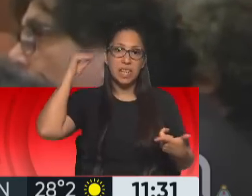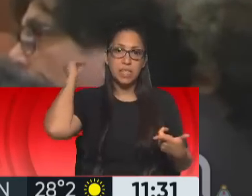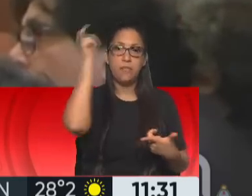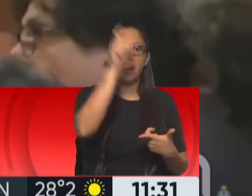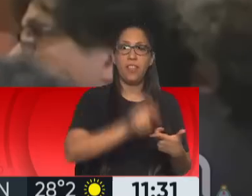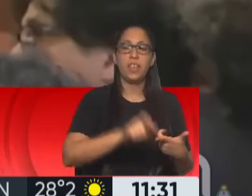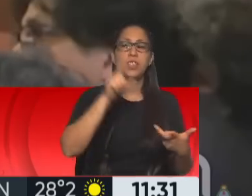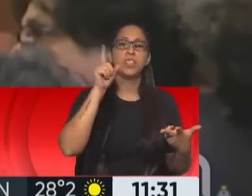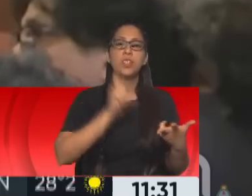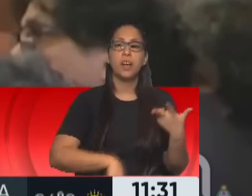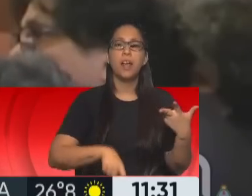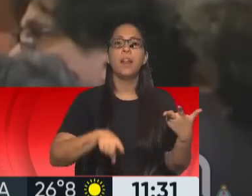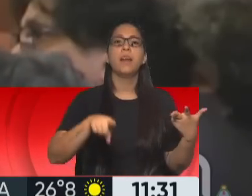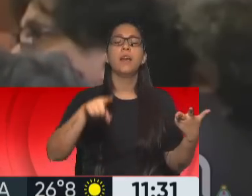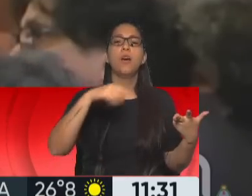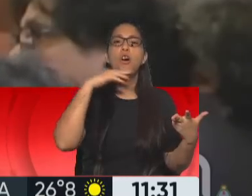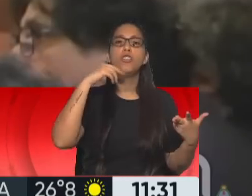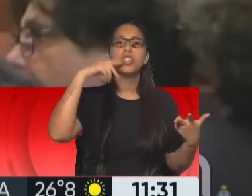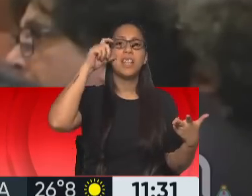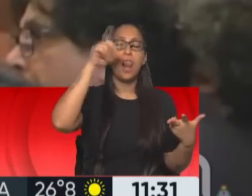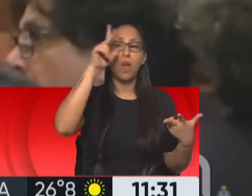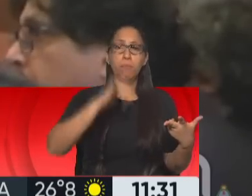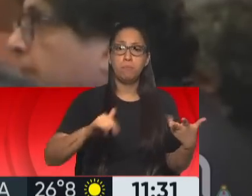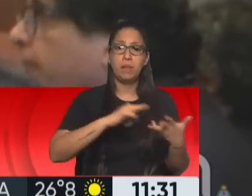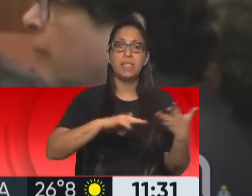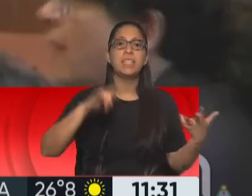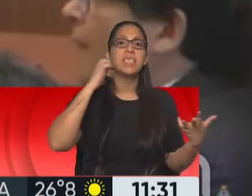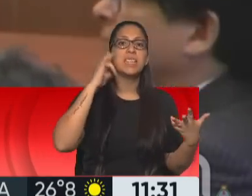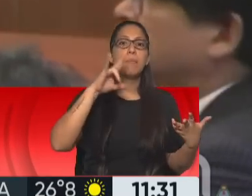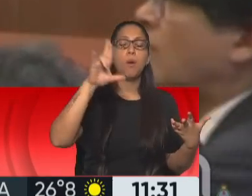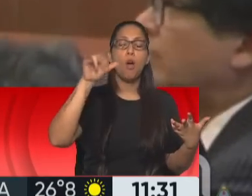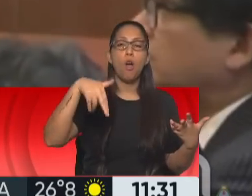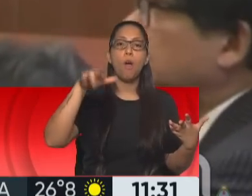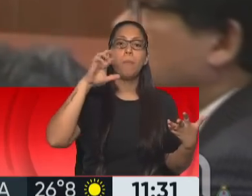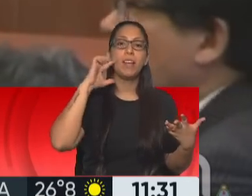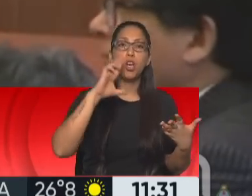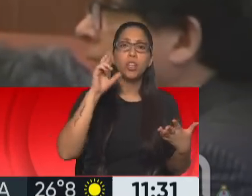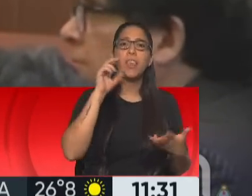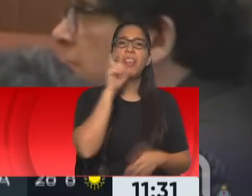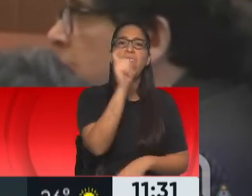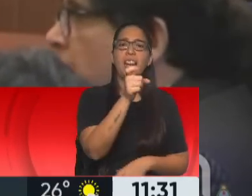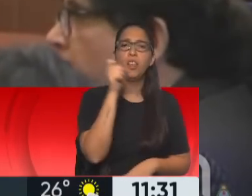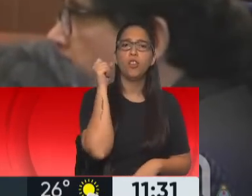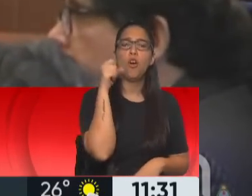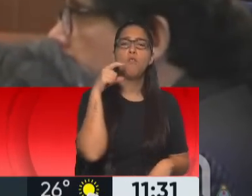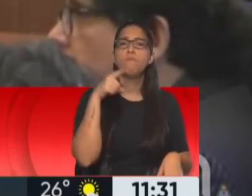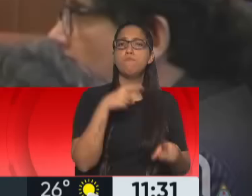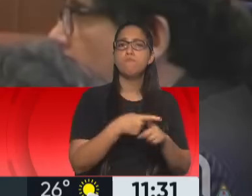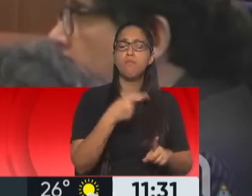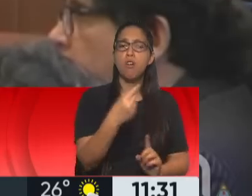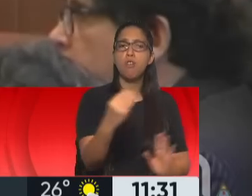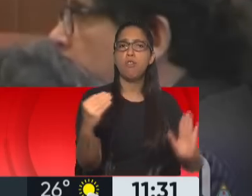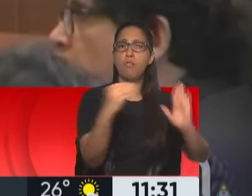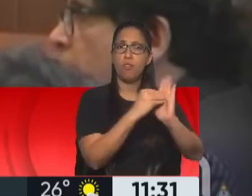de Kirchner, José Francisco López y Nelson Guillermo Periotti en orden al delito calificado por los señores fiscales de